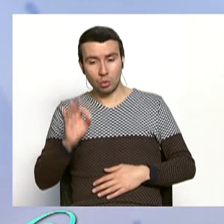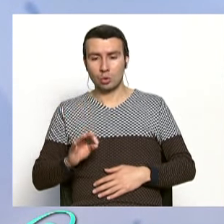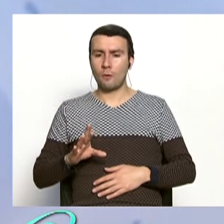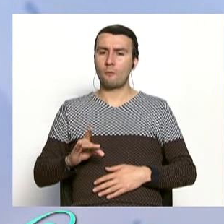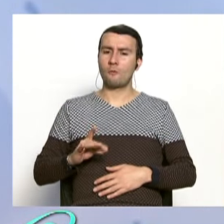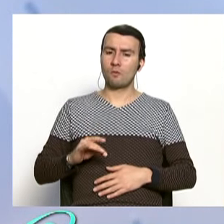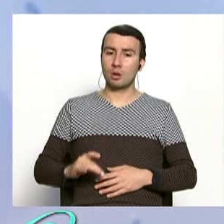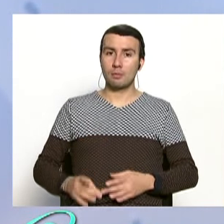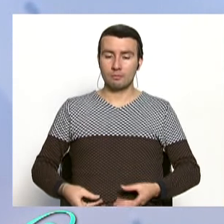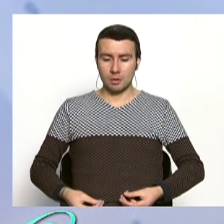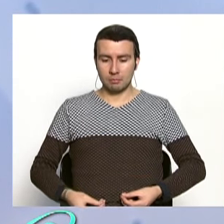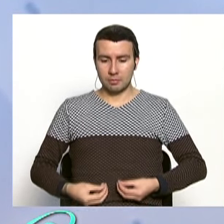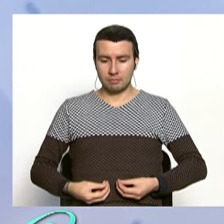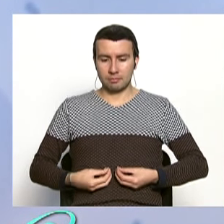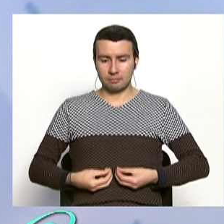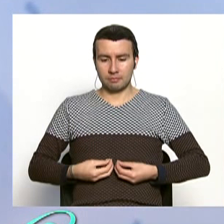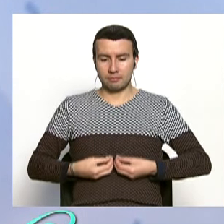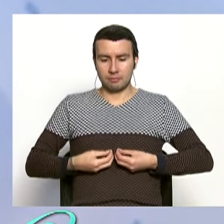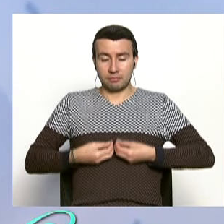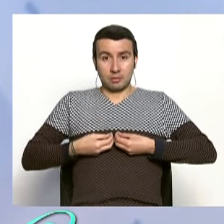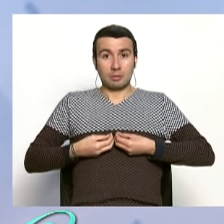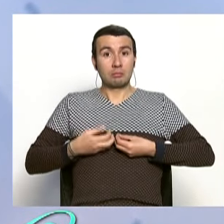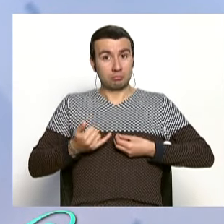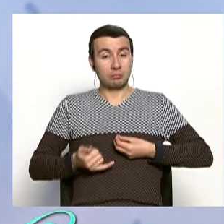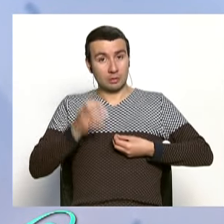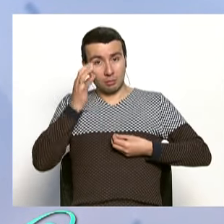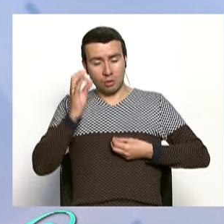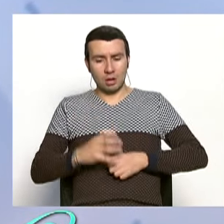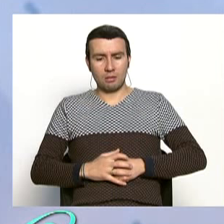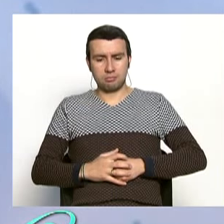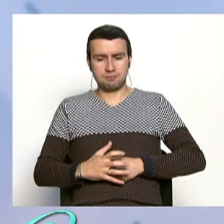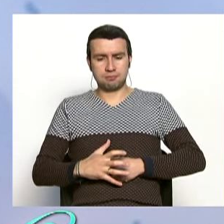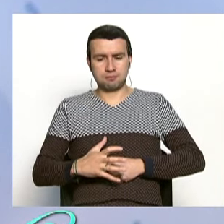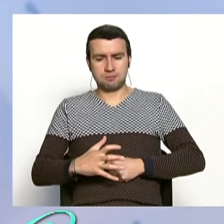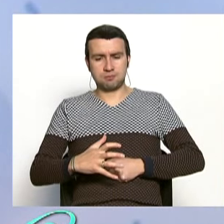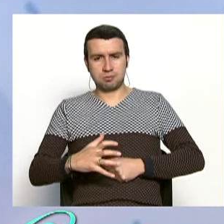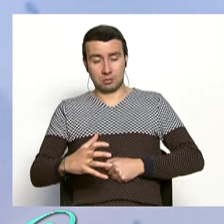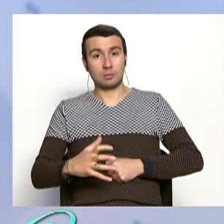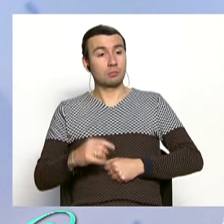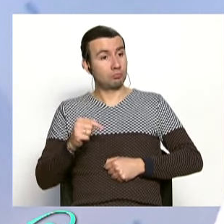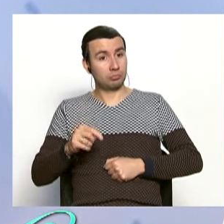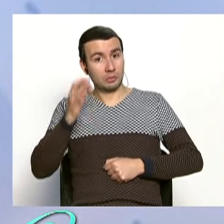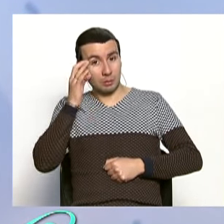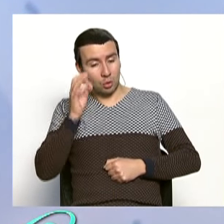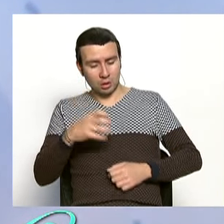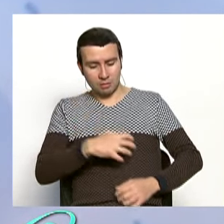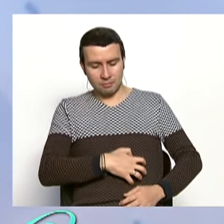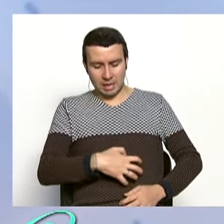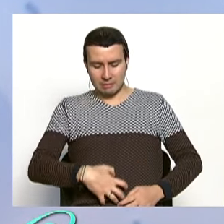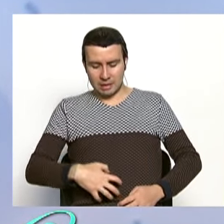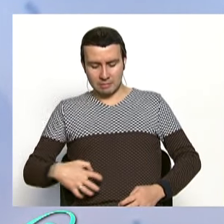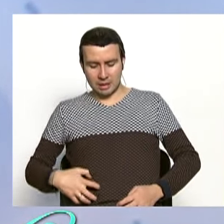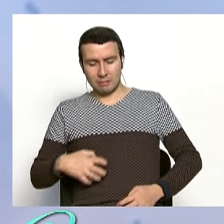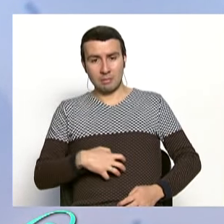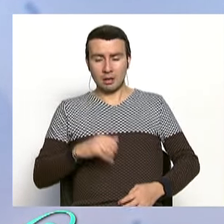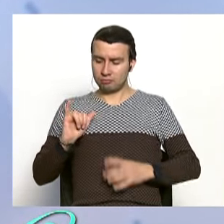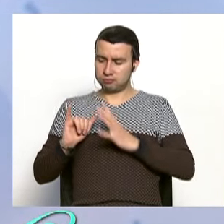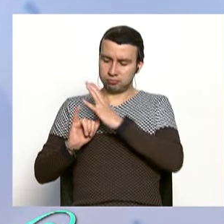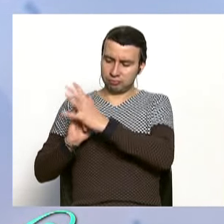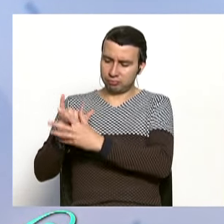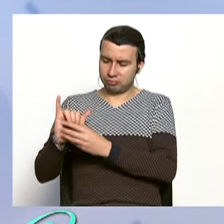ascender eh Y digamos que inflamar o o afectar los órganos más internos el útero y